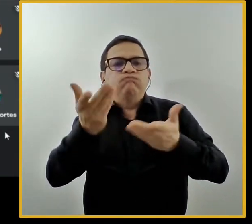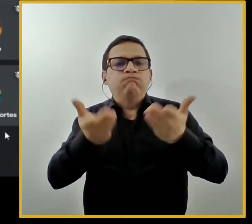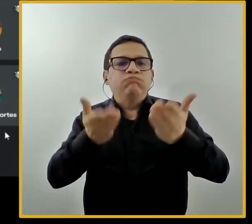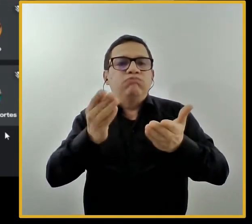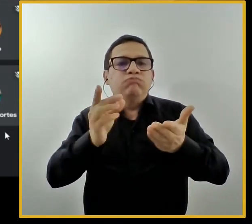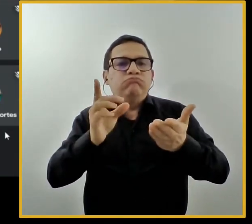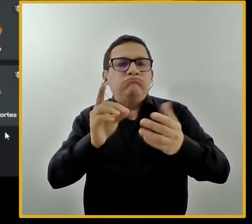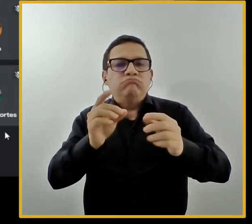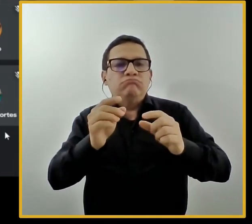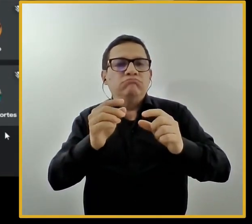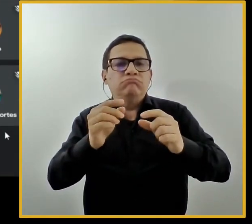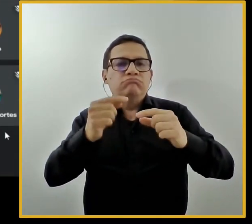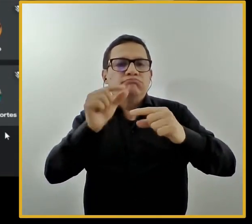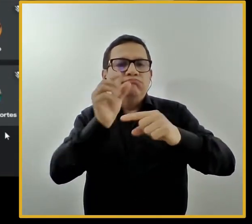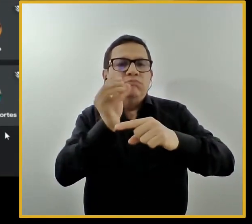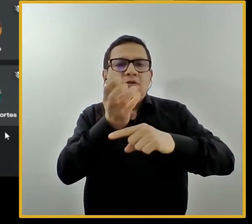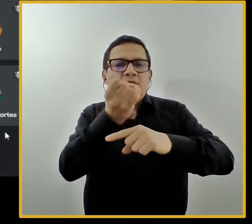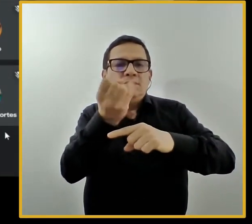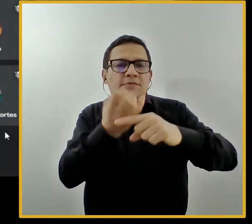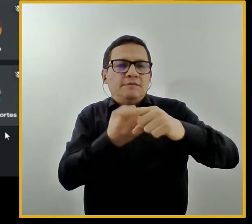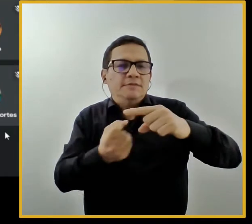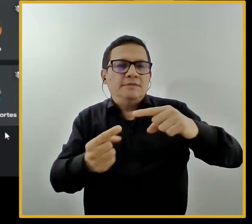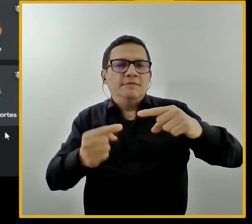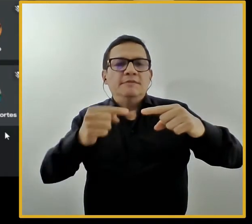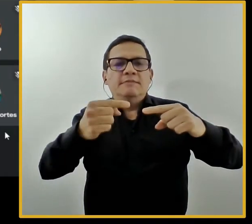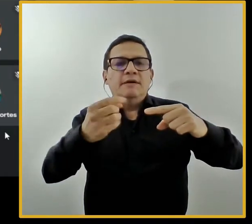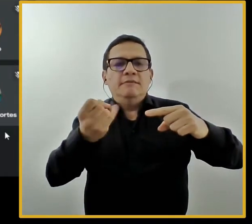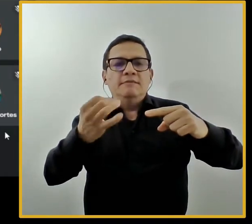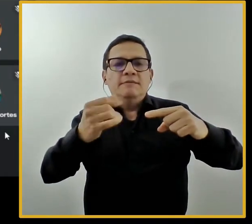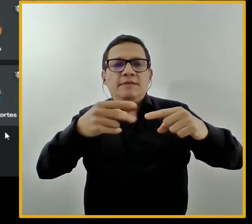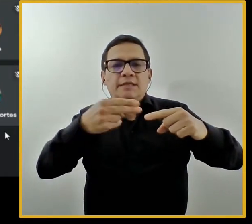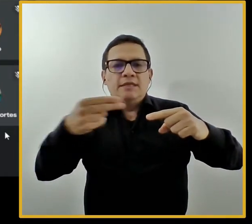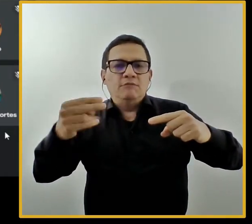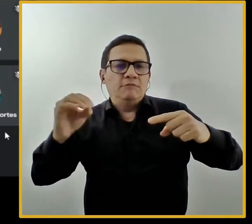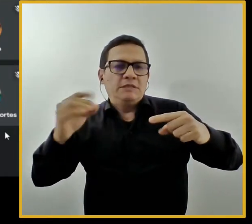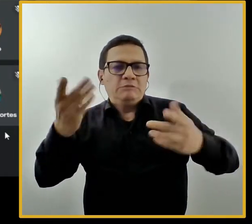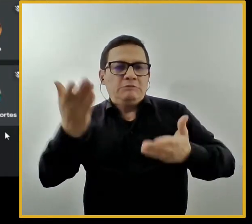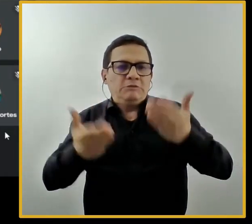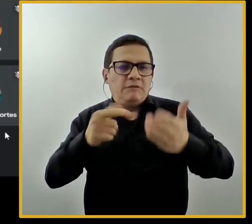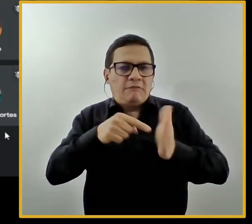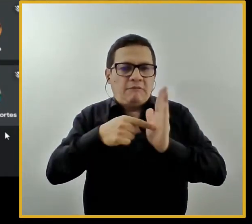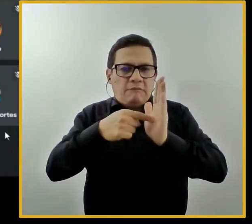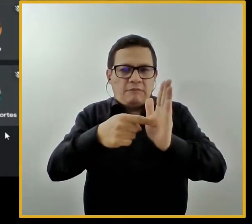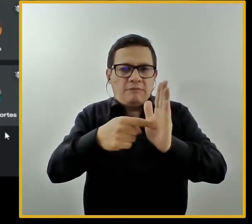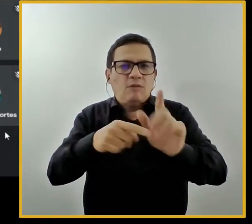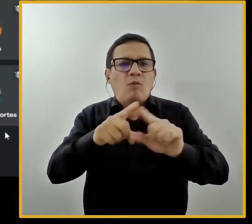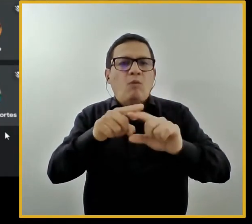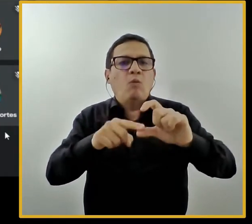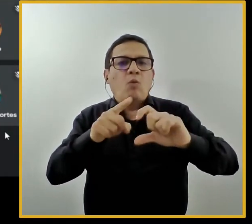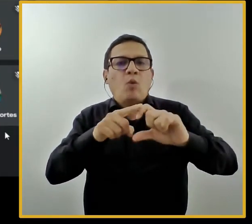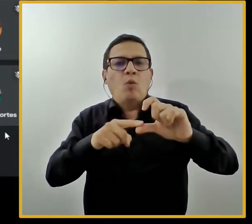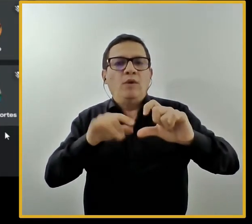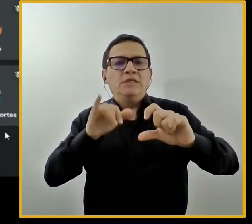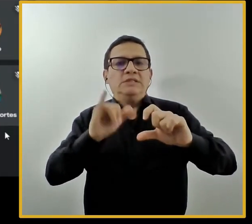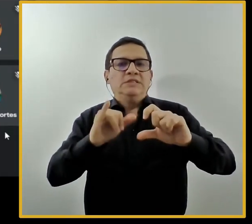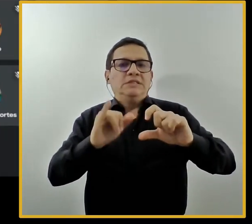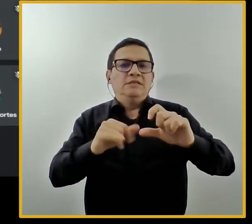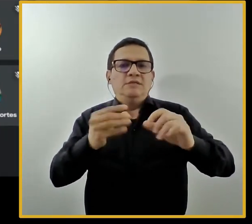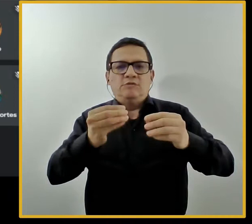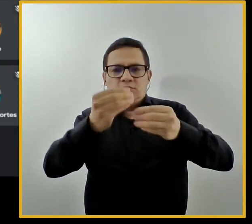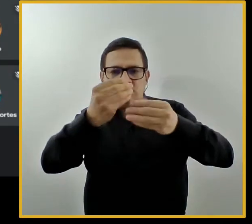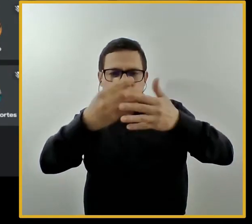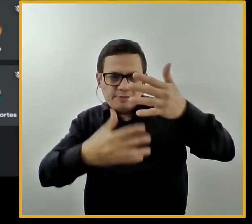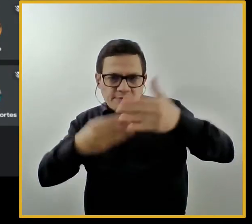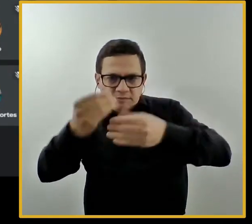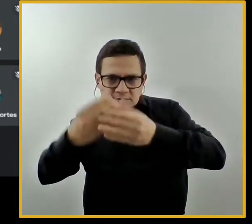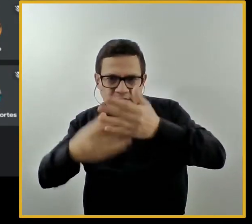variable independiente. Allí tenemos como ejemplo esta ecuación, ¿sí? Que ustedes están viendo